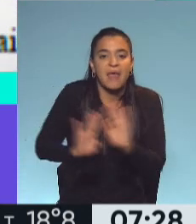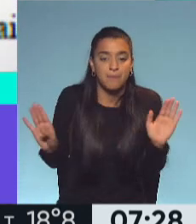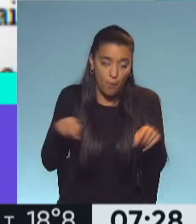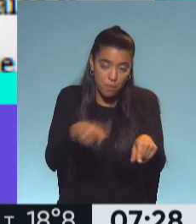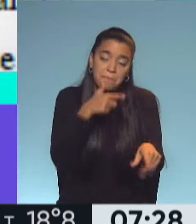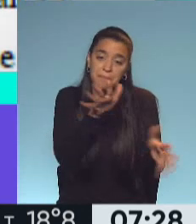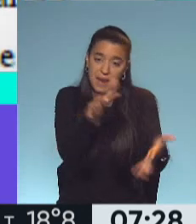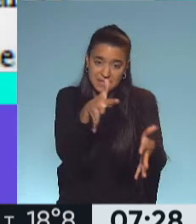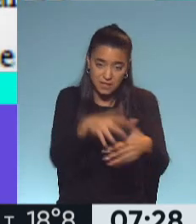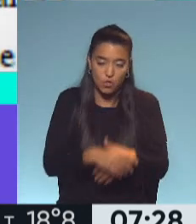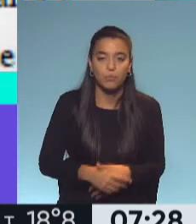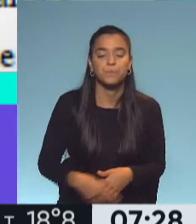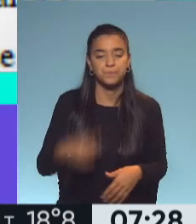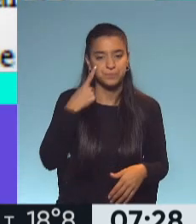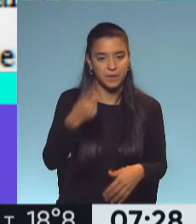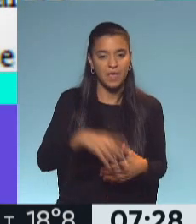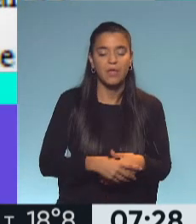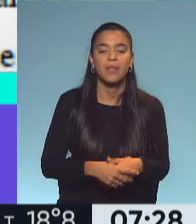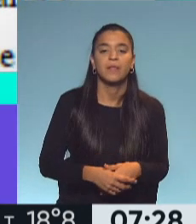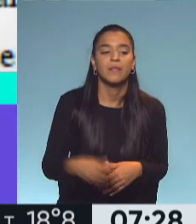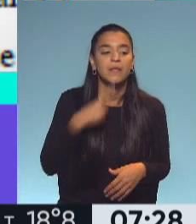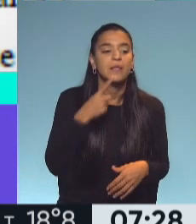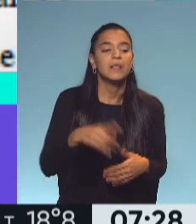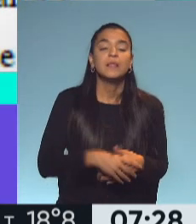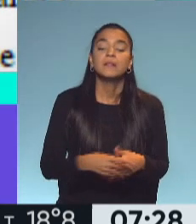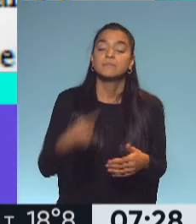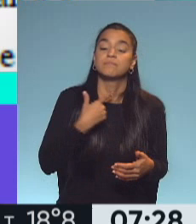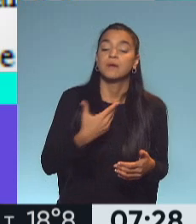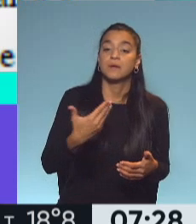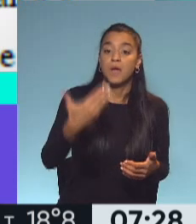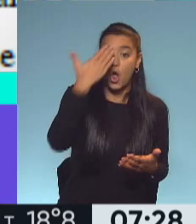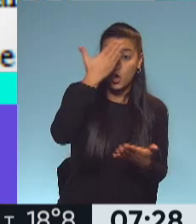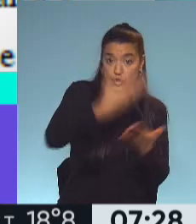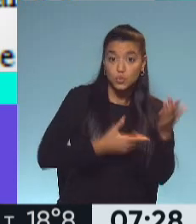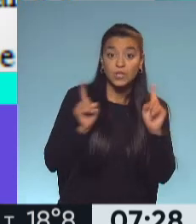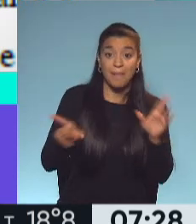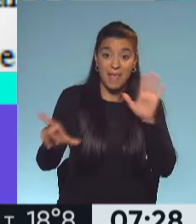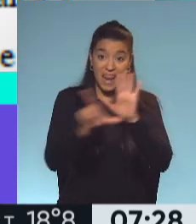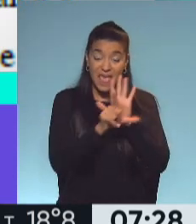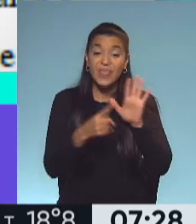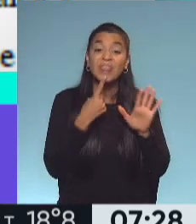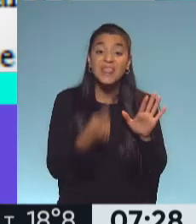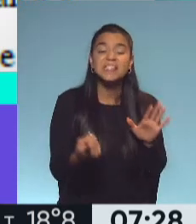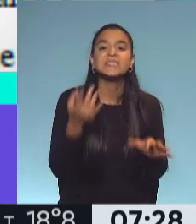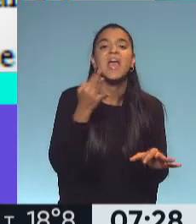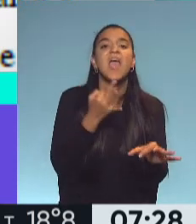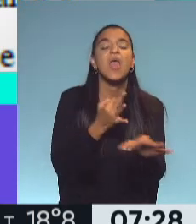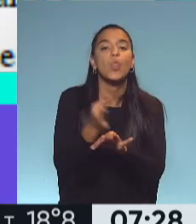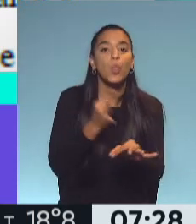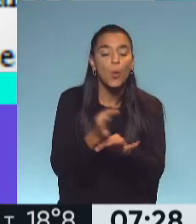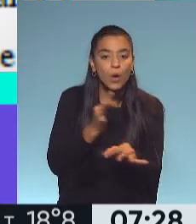muy parecido. Mira, dice que la Constitución y la propia ley dice que la